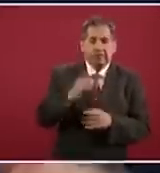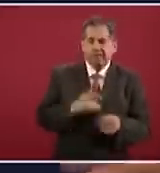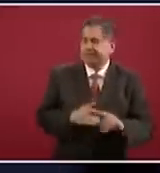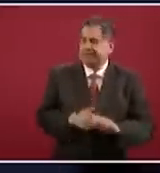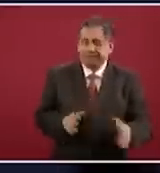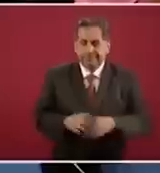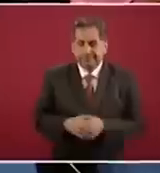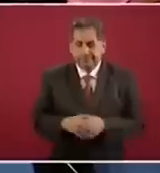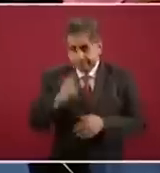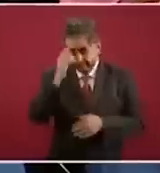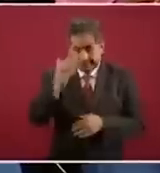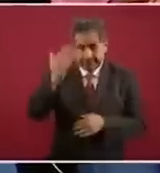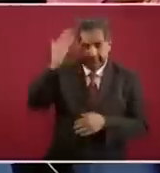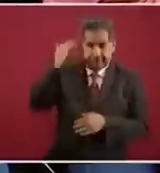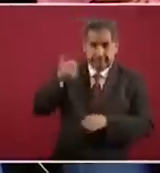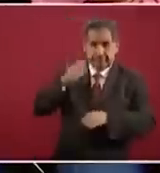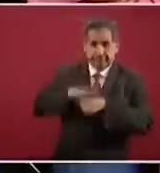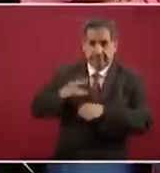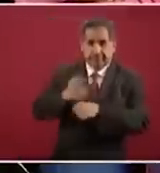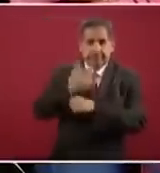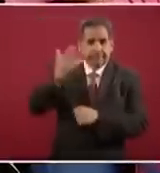en la pasada administración.